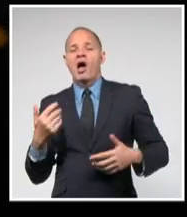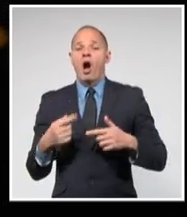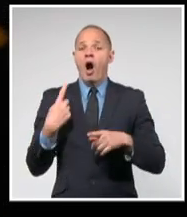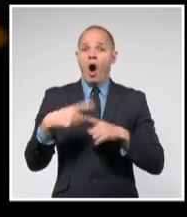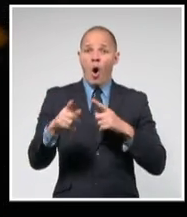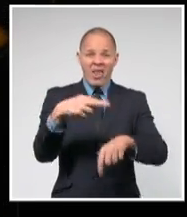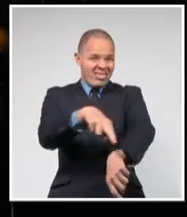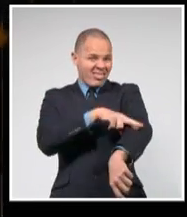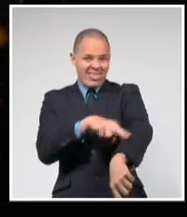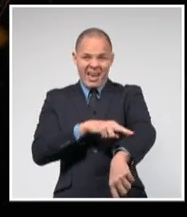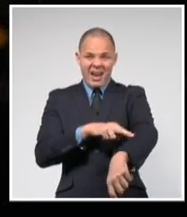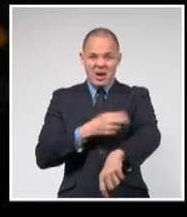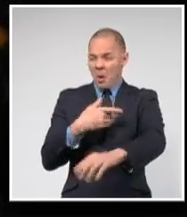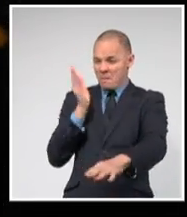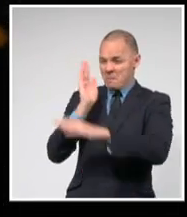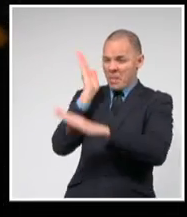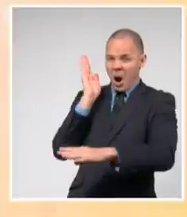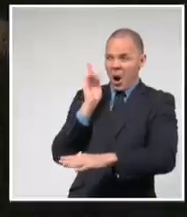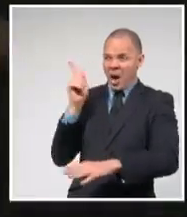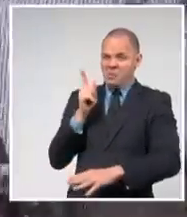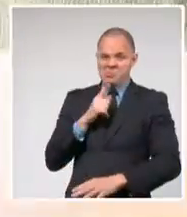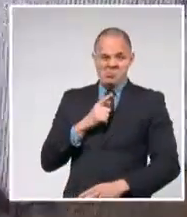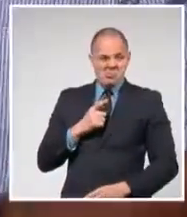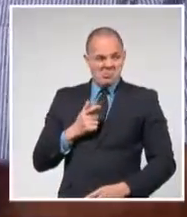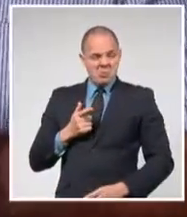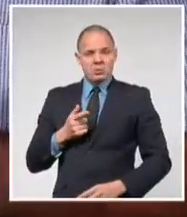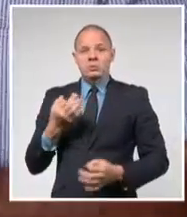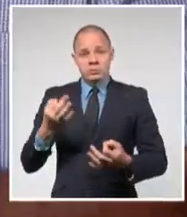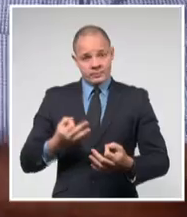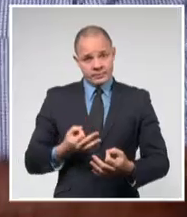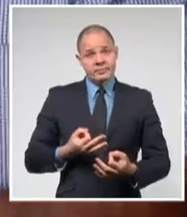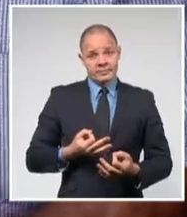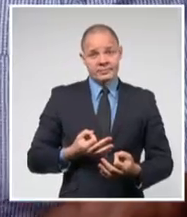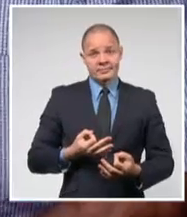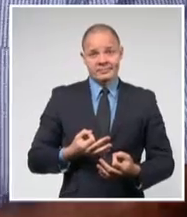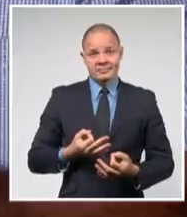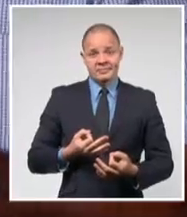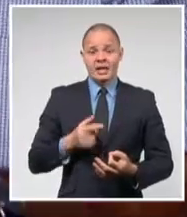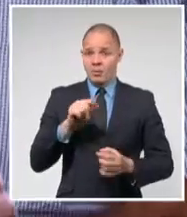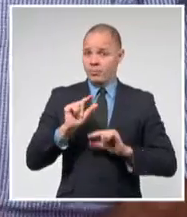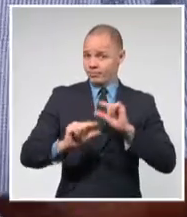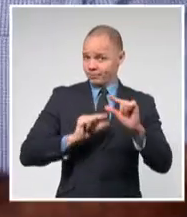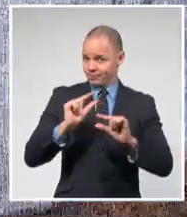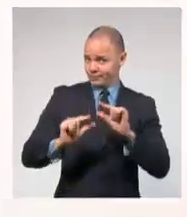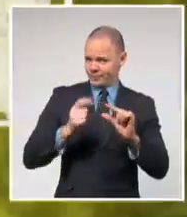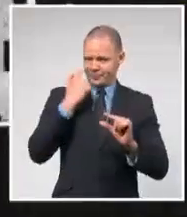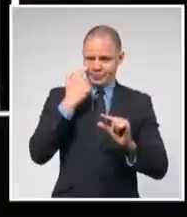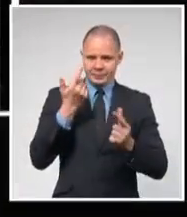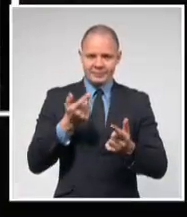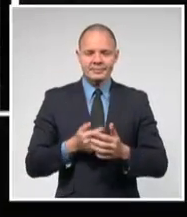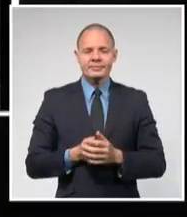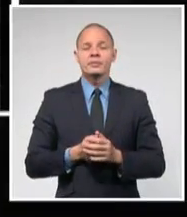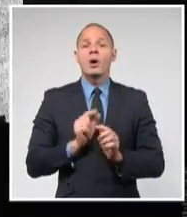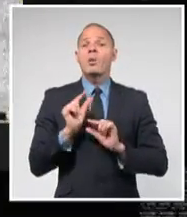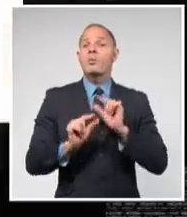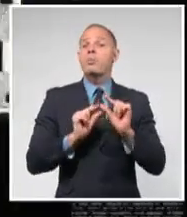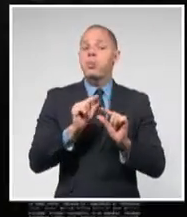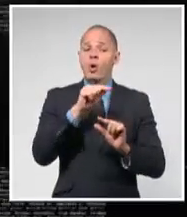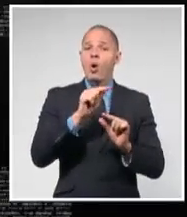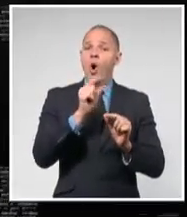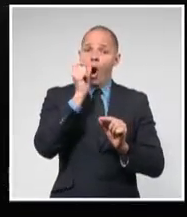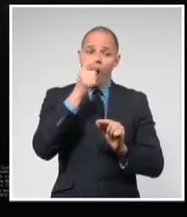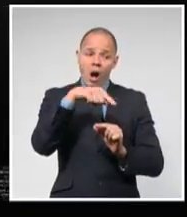doble, este último al propio Ruth como lanzador. Y también comienzan a insertarse algunos jugadores cubanos,